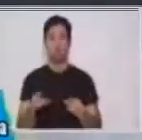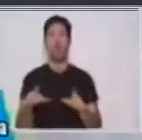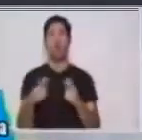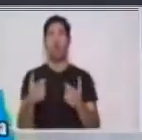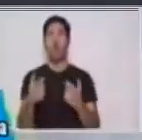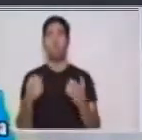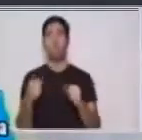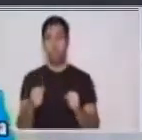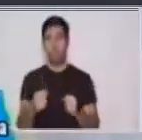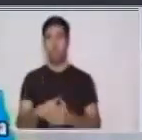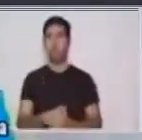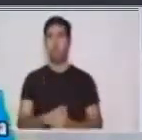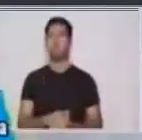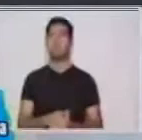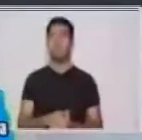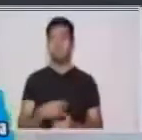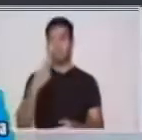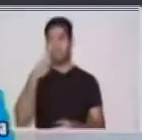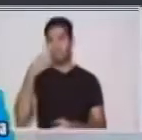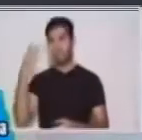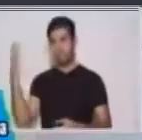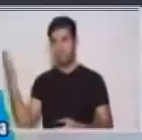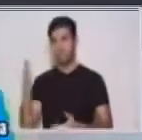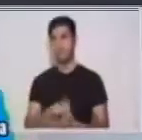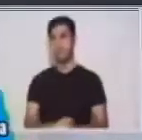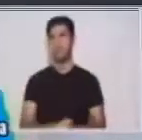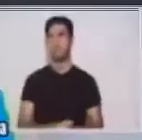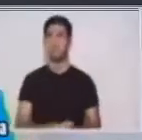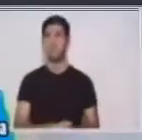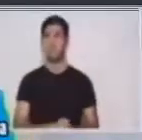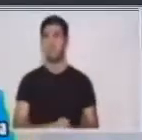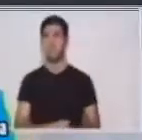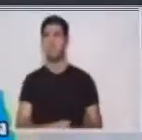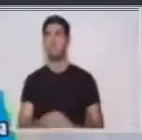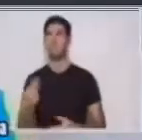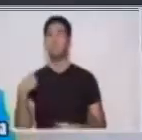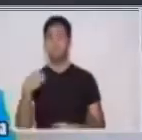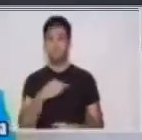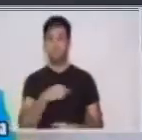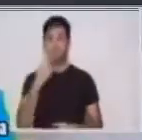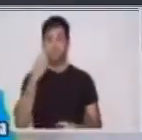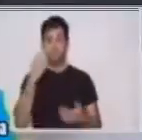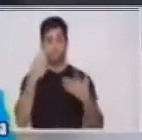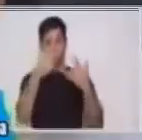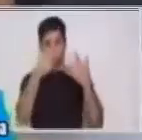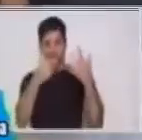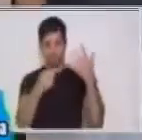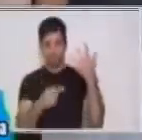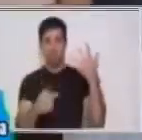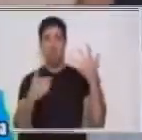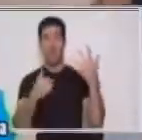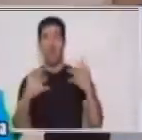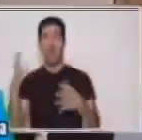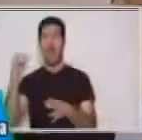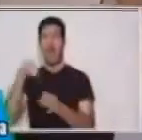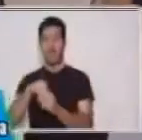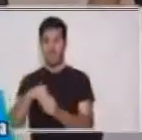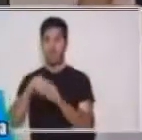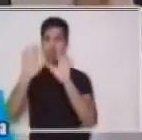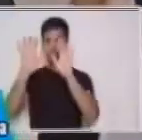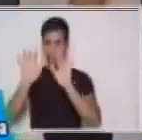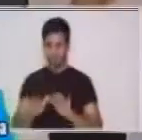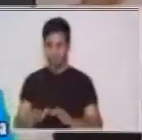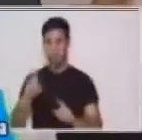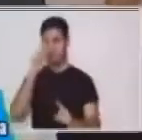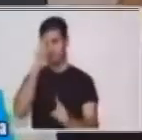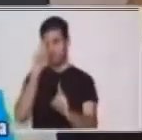argumentativo. Para eso vamos a ver aquí los elementos que necesitamos en un párrafo argumentativo.